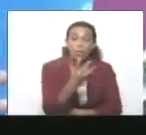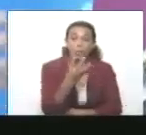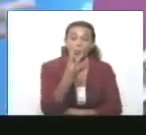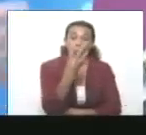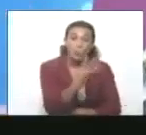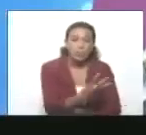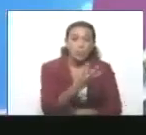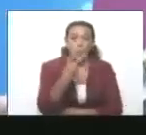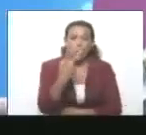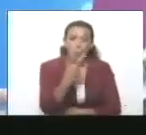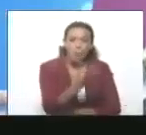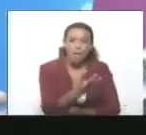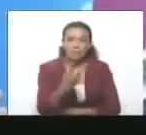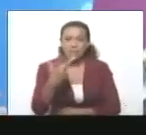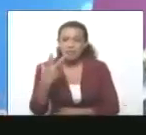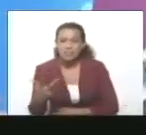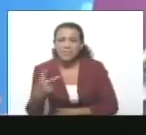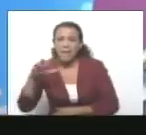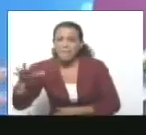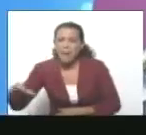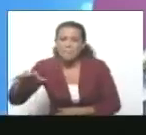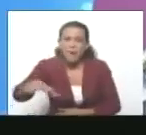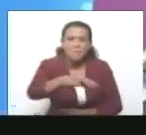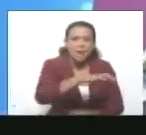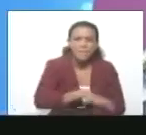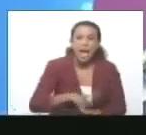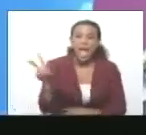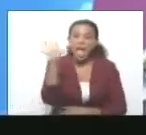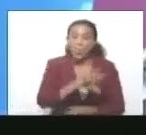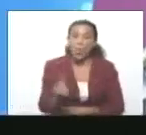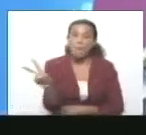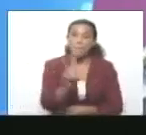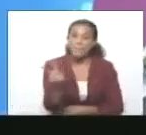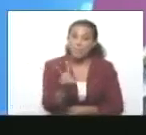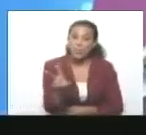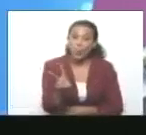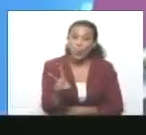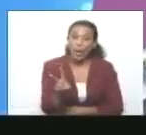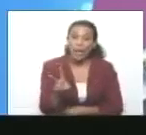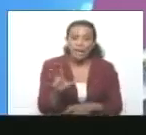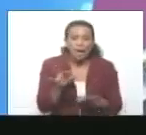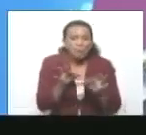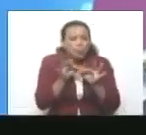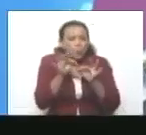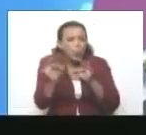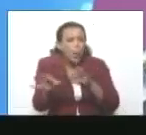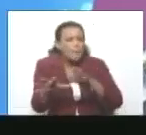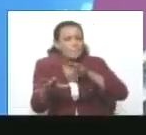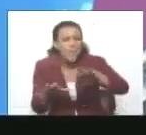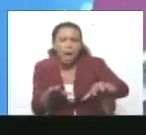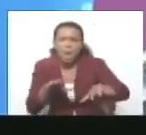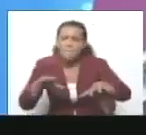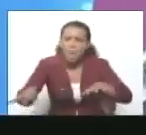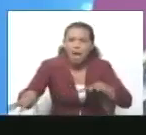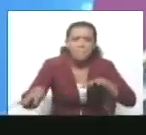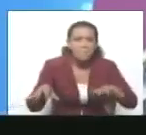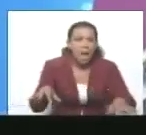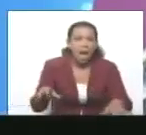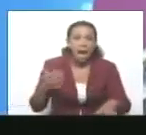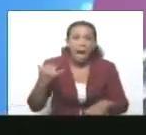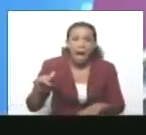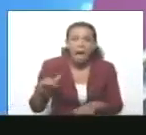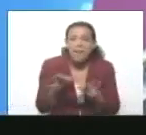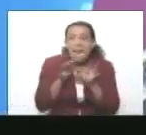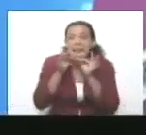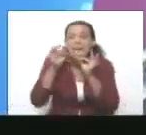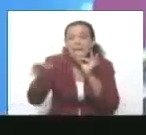443 núcleos es la información que he revisado en todo el país. Uno camina en la profundidad del territorio venezolano. Allá